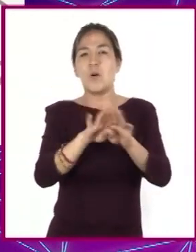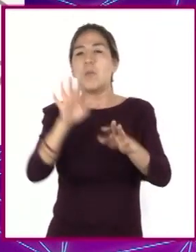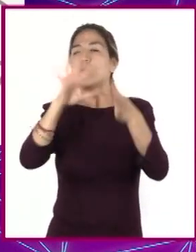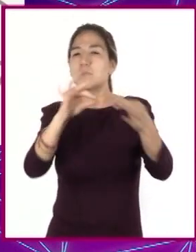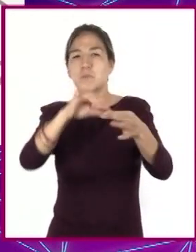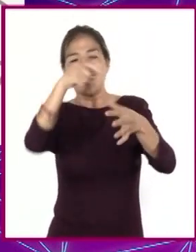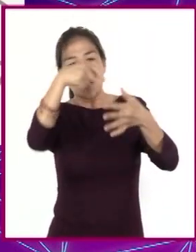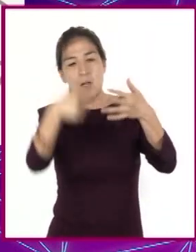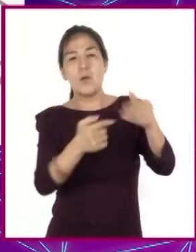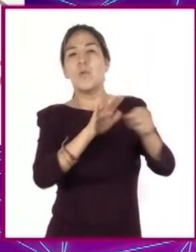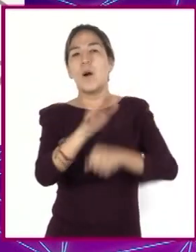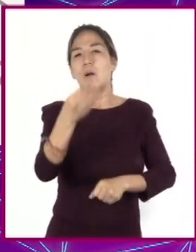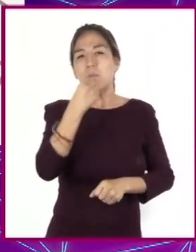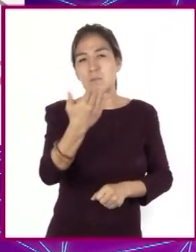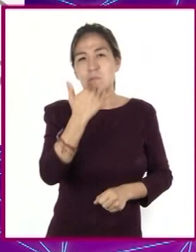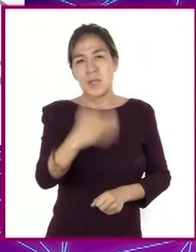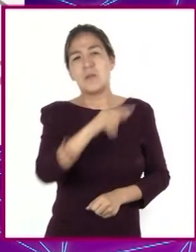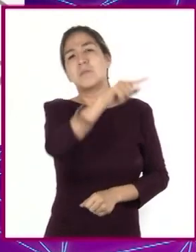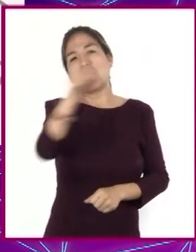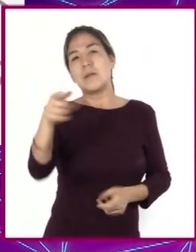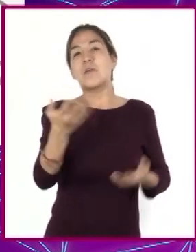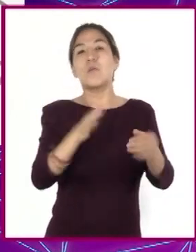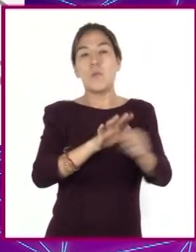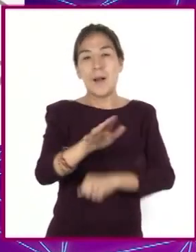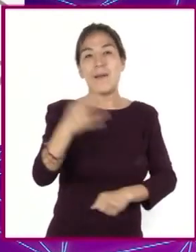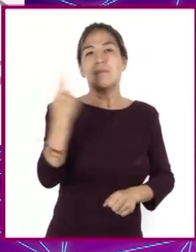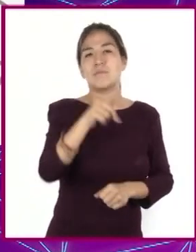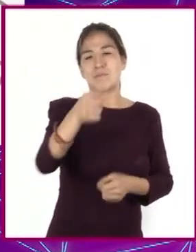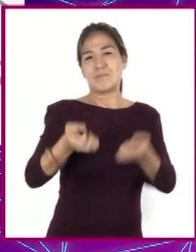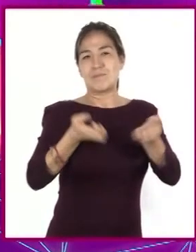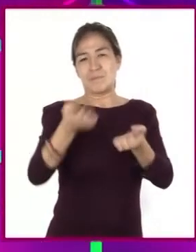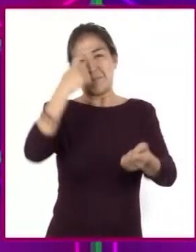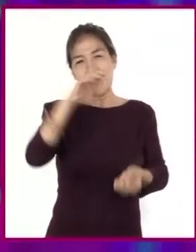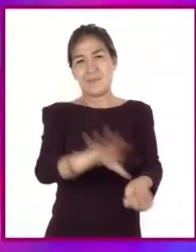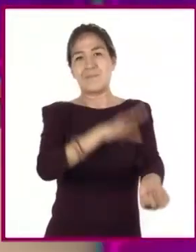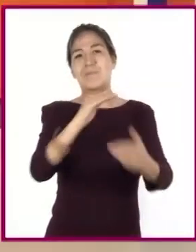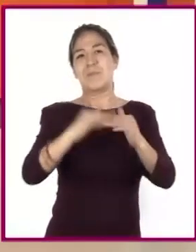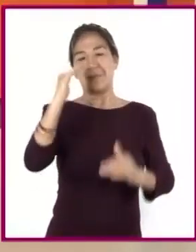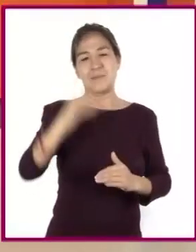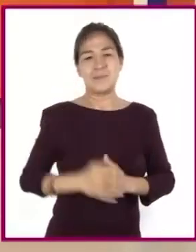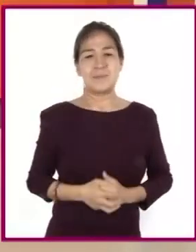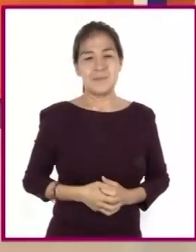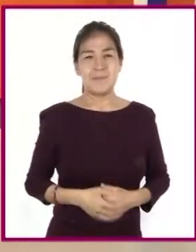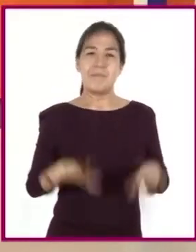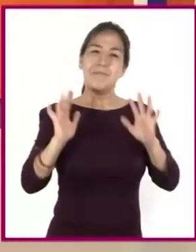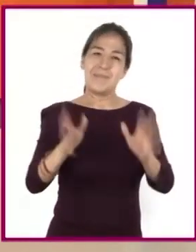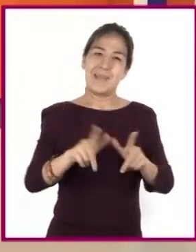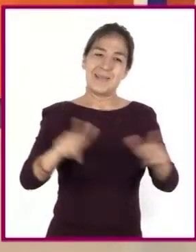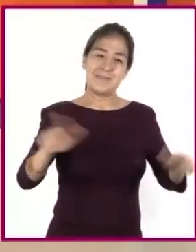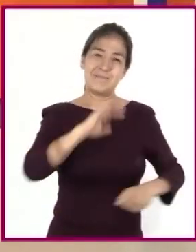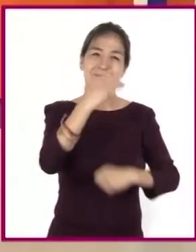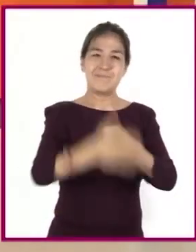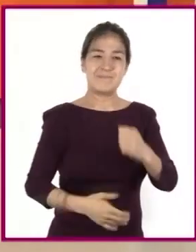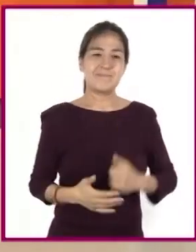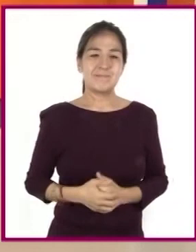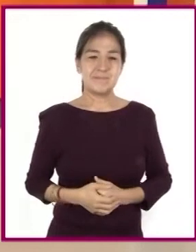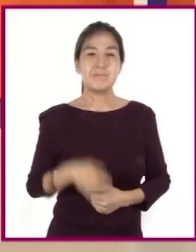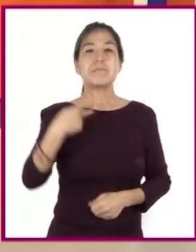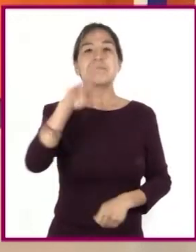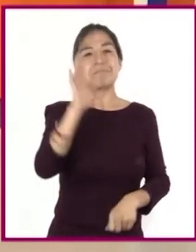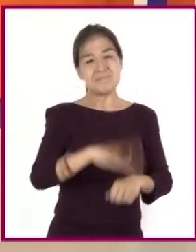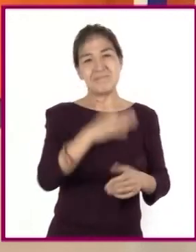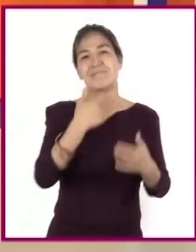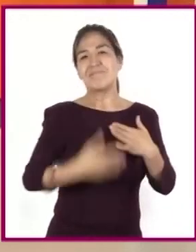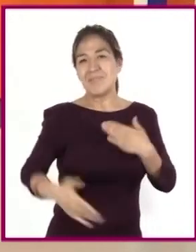correcta de acuerdo con sus necesidades energéticas. Listo, terminamos, pero aún nos